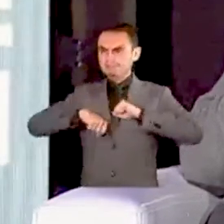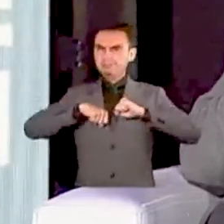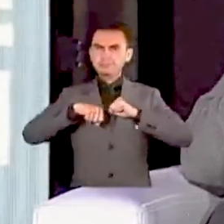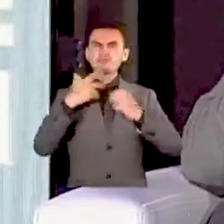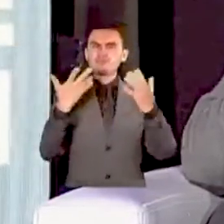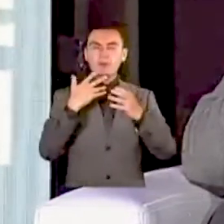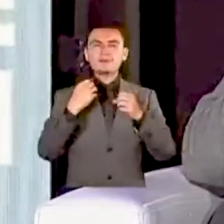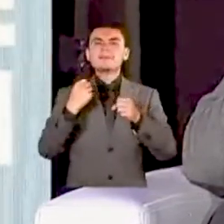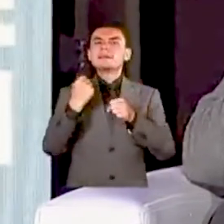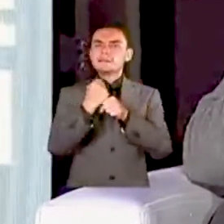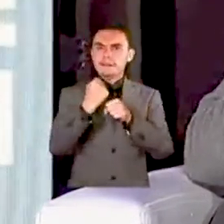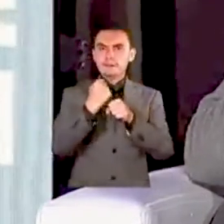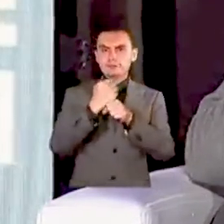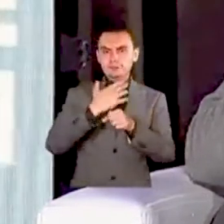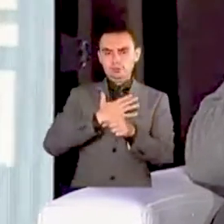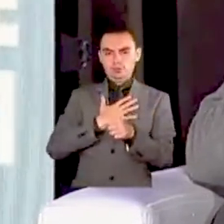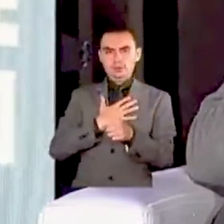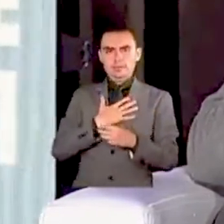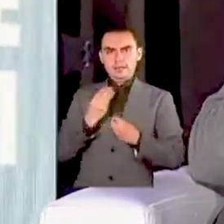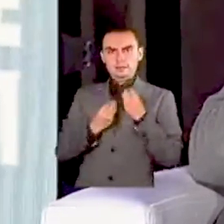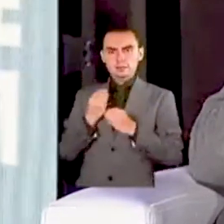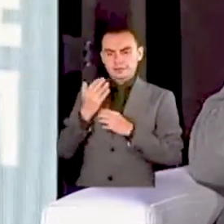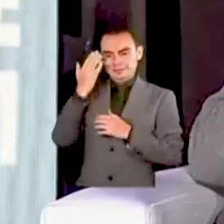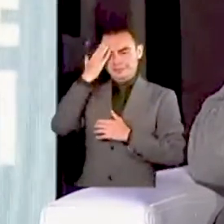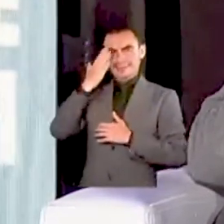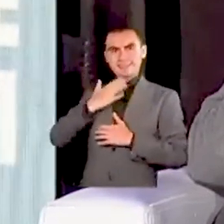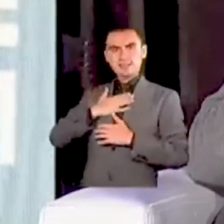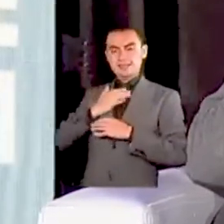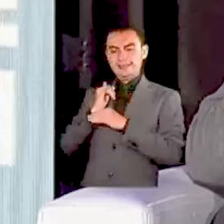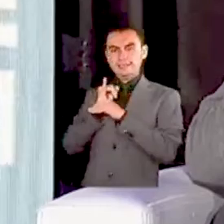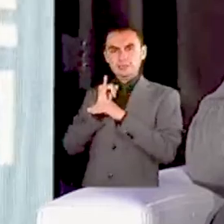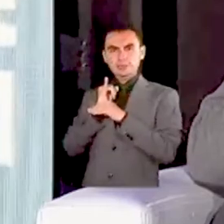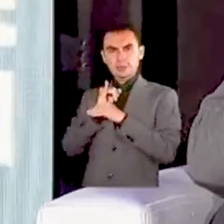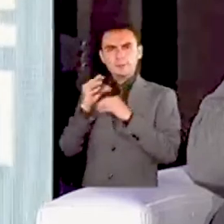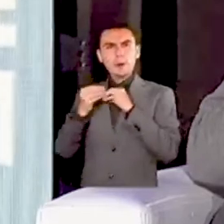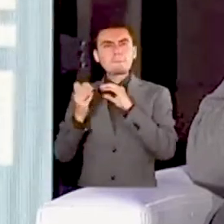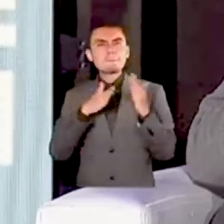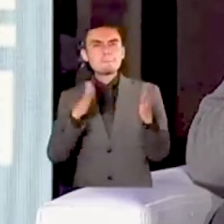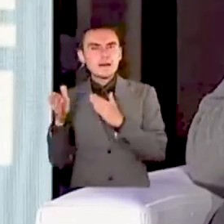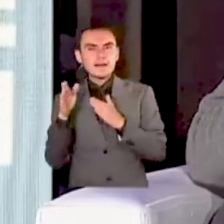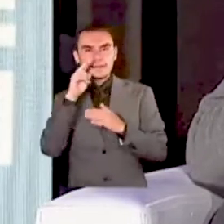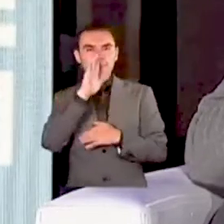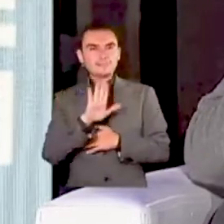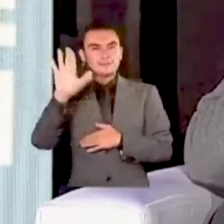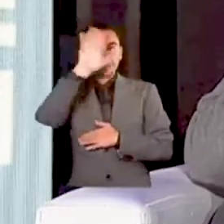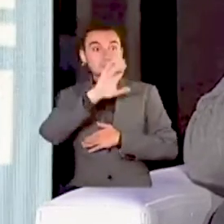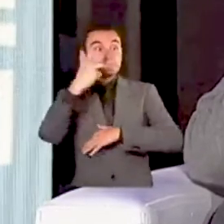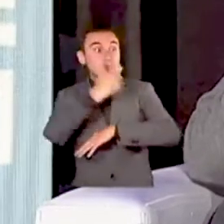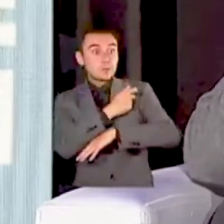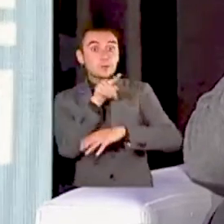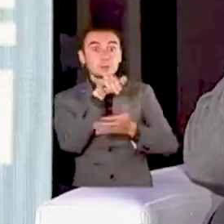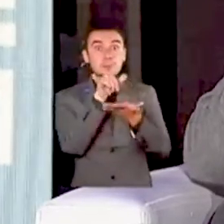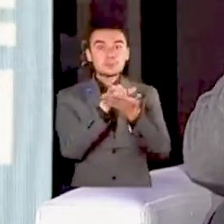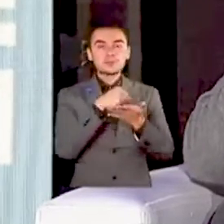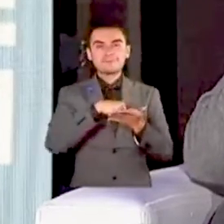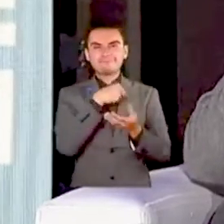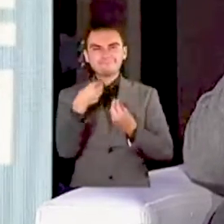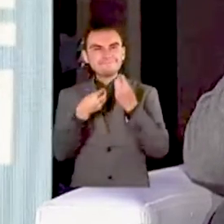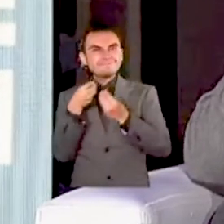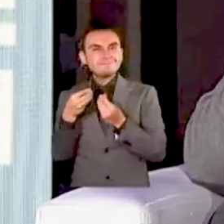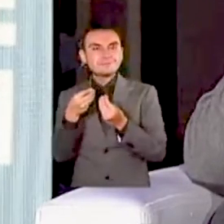el trabajo articulado entre la institucionalidad en punto de plan nacional de vacunación, en el cual